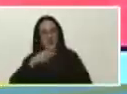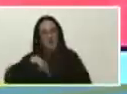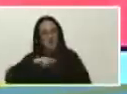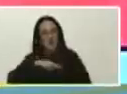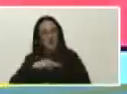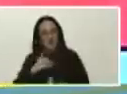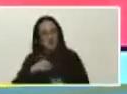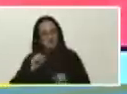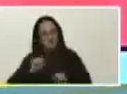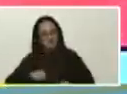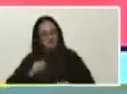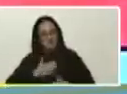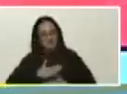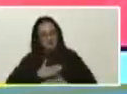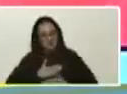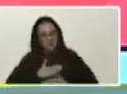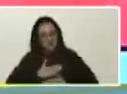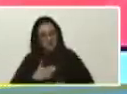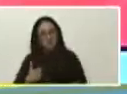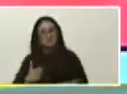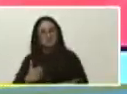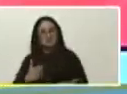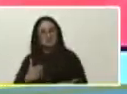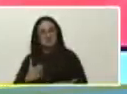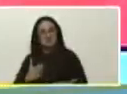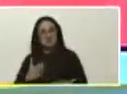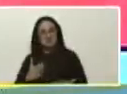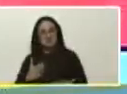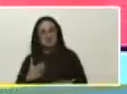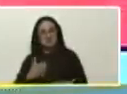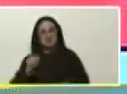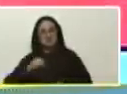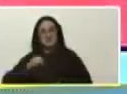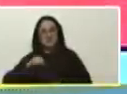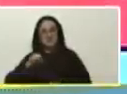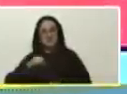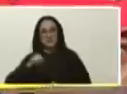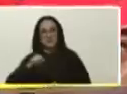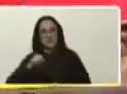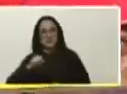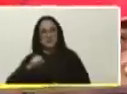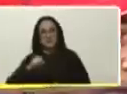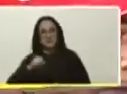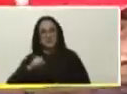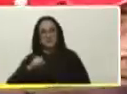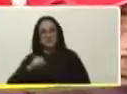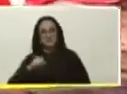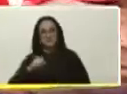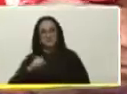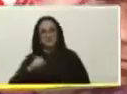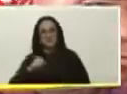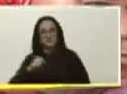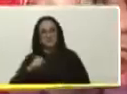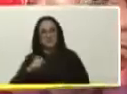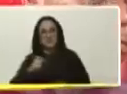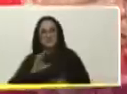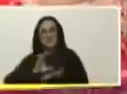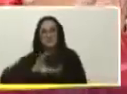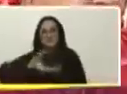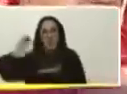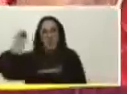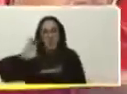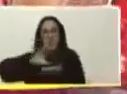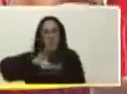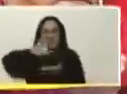estamos en posibilidad y disponibilidad de ser seguros